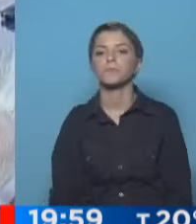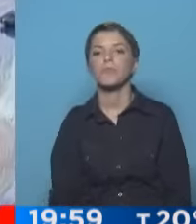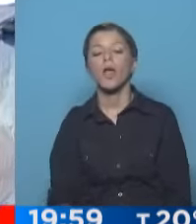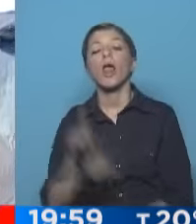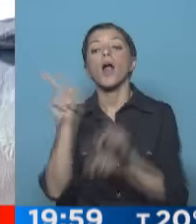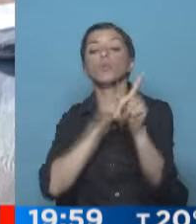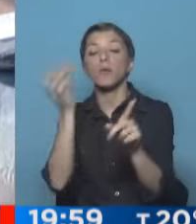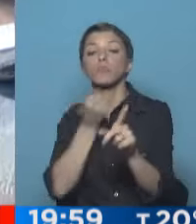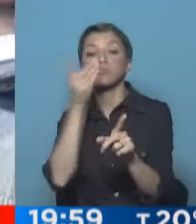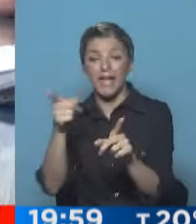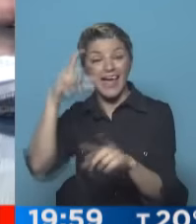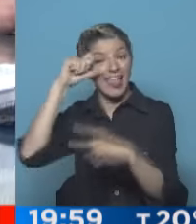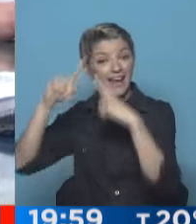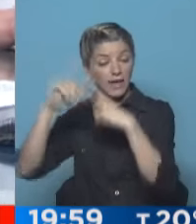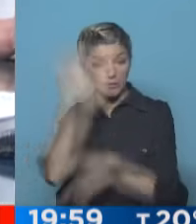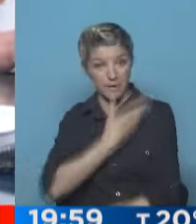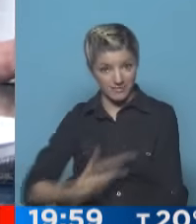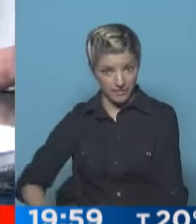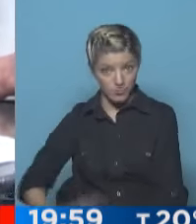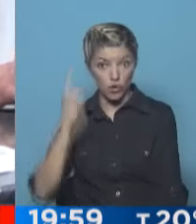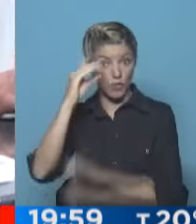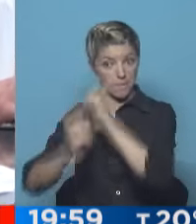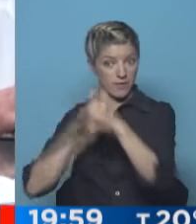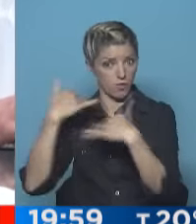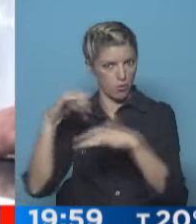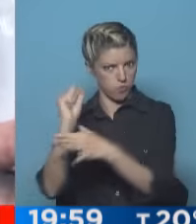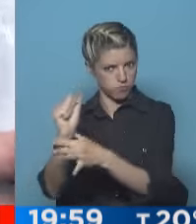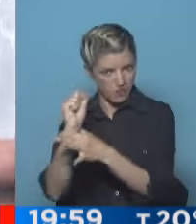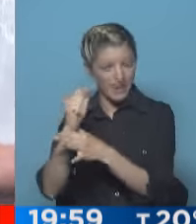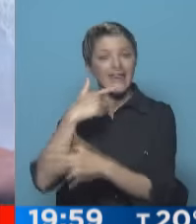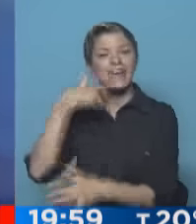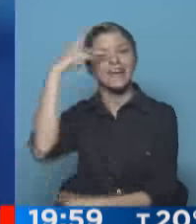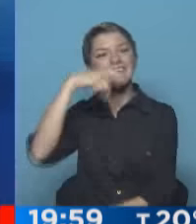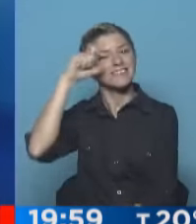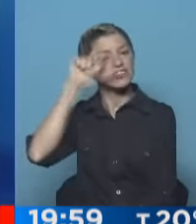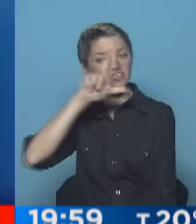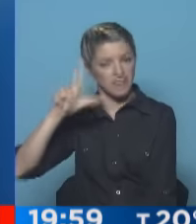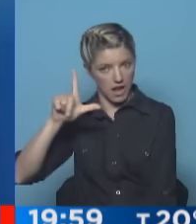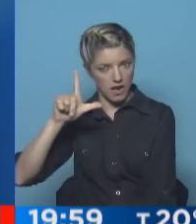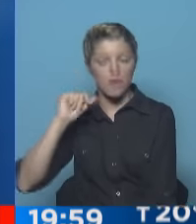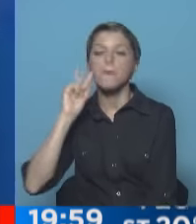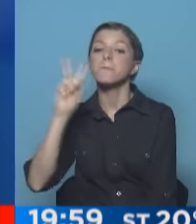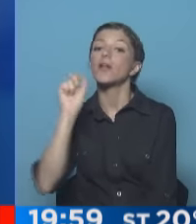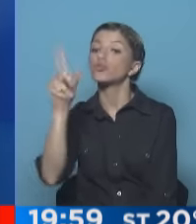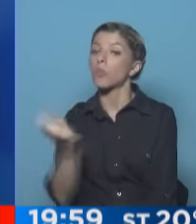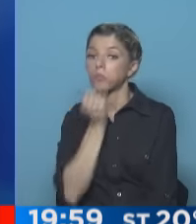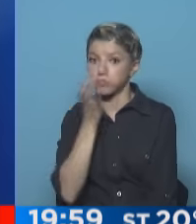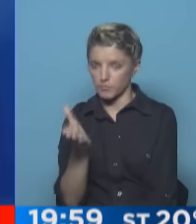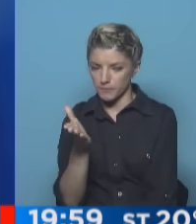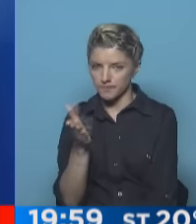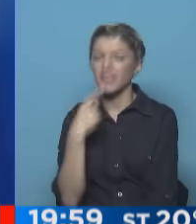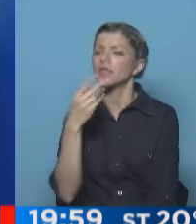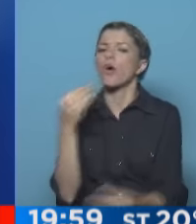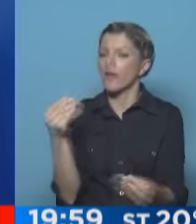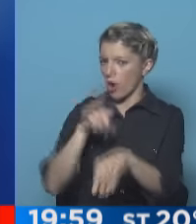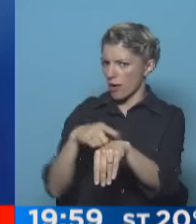mucha repercusión el expresidente de una empresa muy importante el empresa shel compartimos ya mismo justamente esta declaración qué dijo las